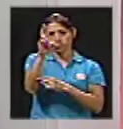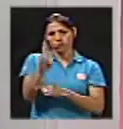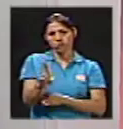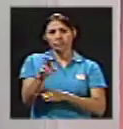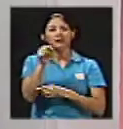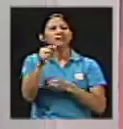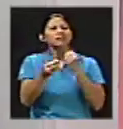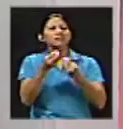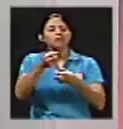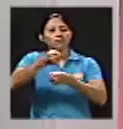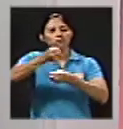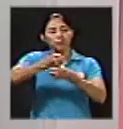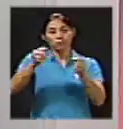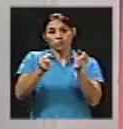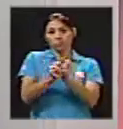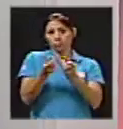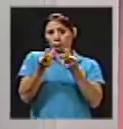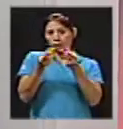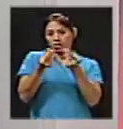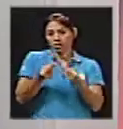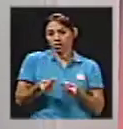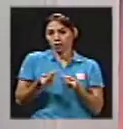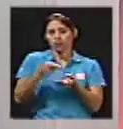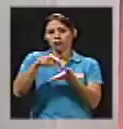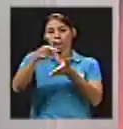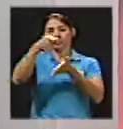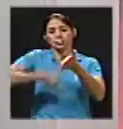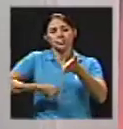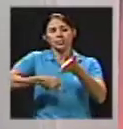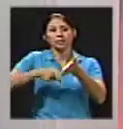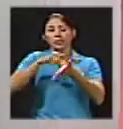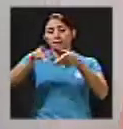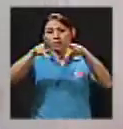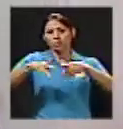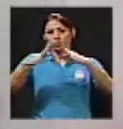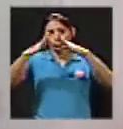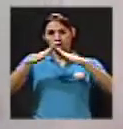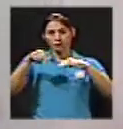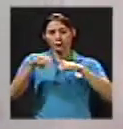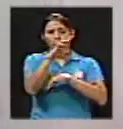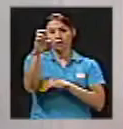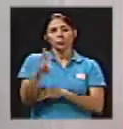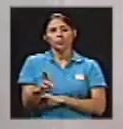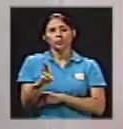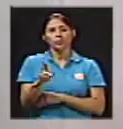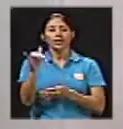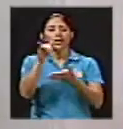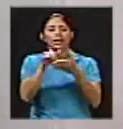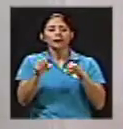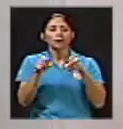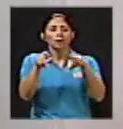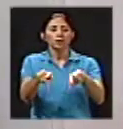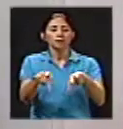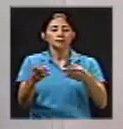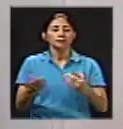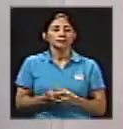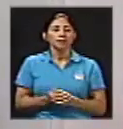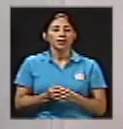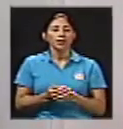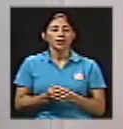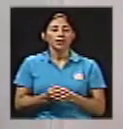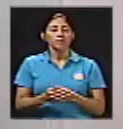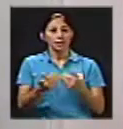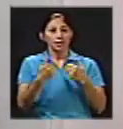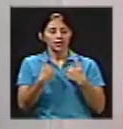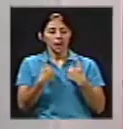paga con los impuestos que tributan los habitantes de este país. Y en esta ocasión